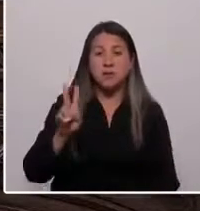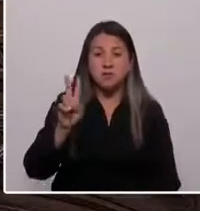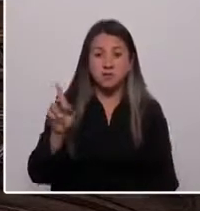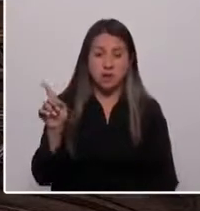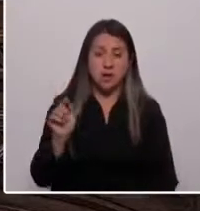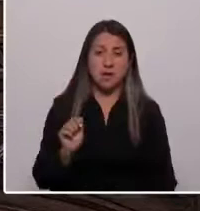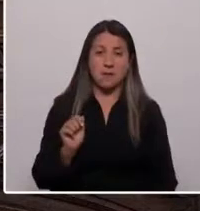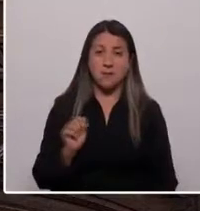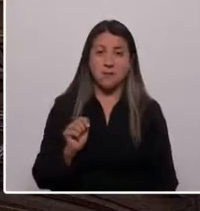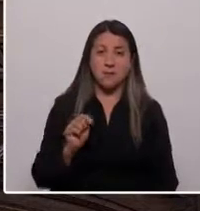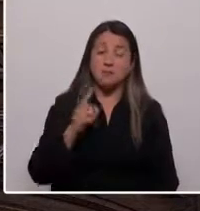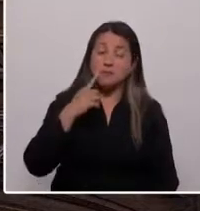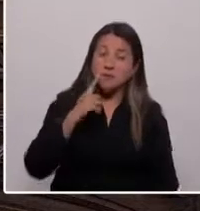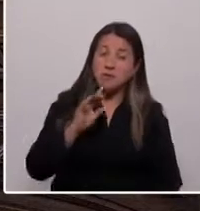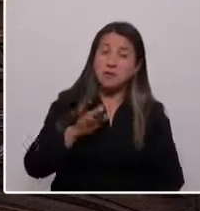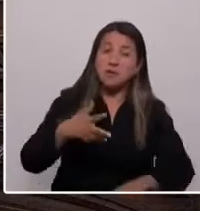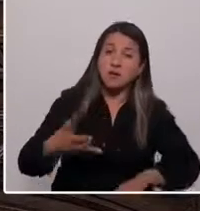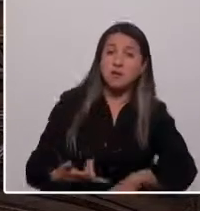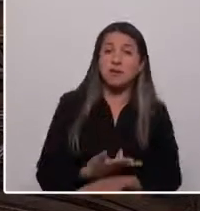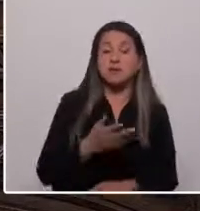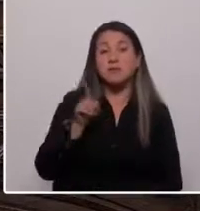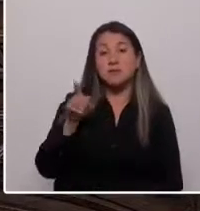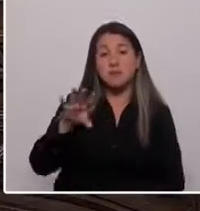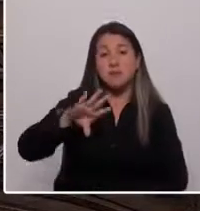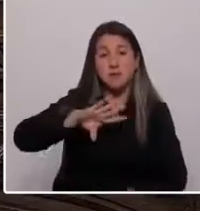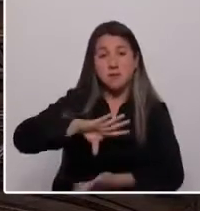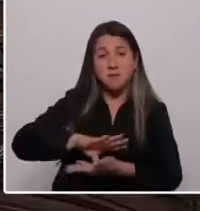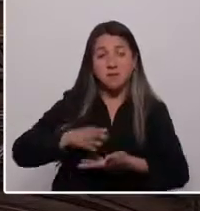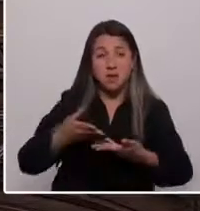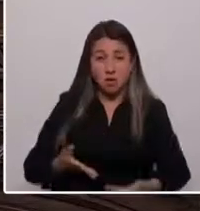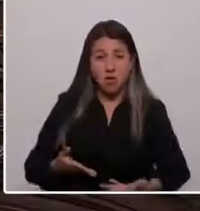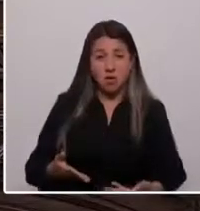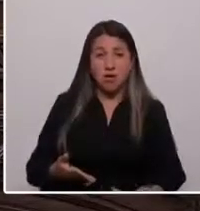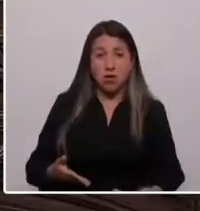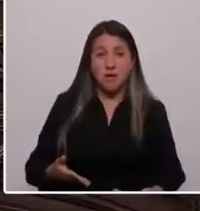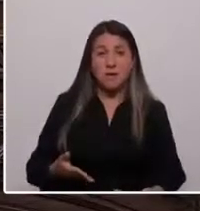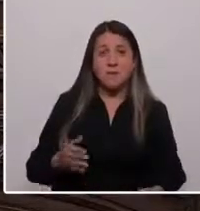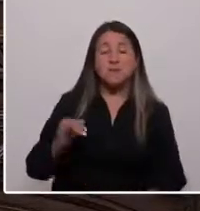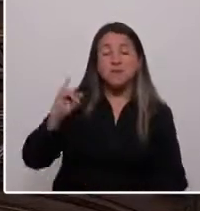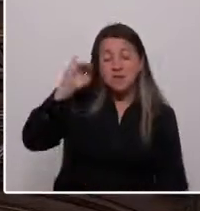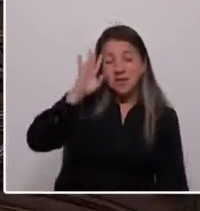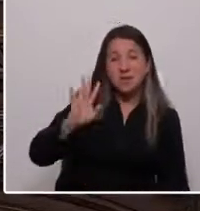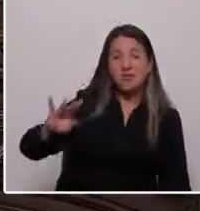pero lamentablemente dicho país fue aplastado por una ideología totalitaria